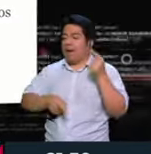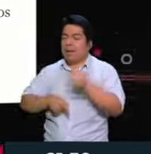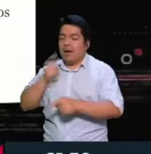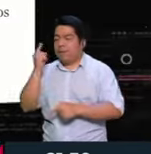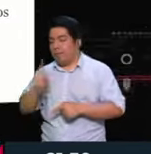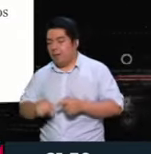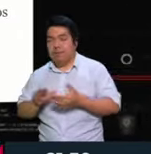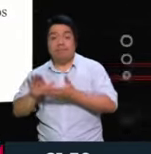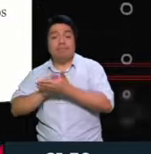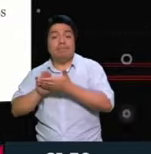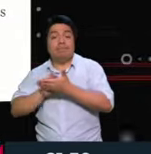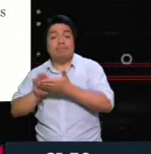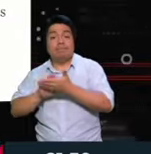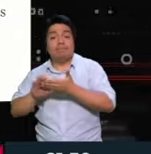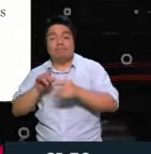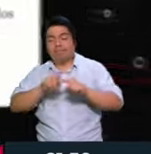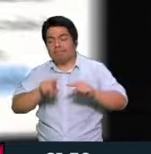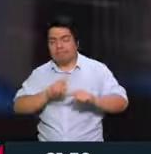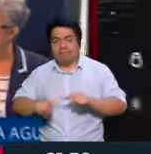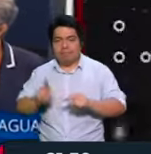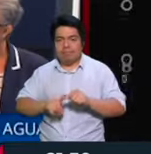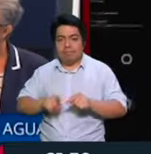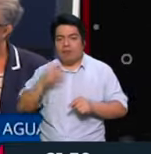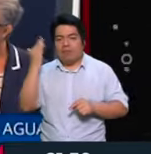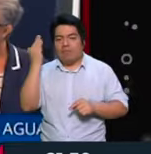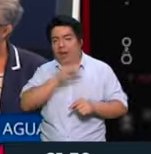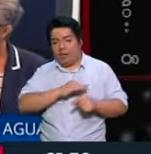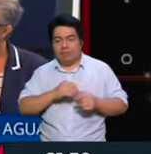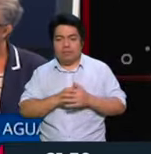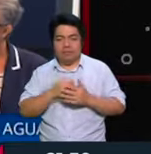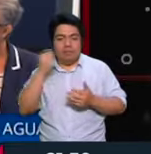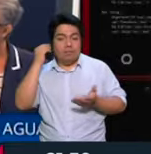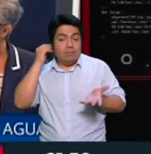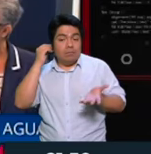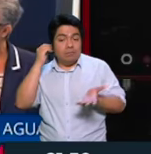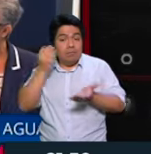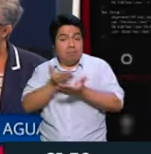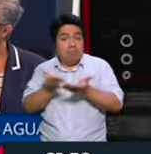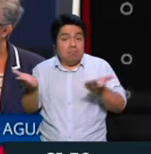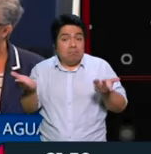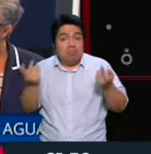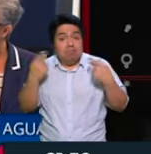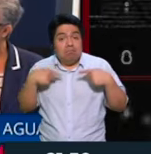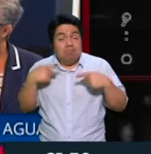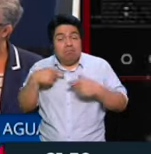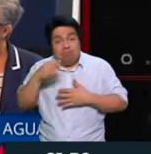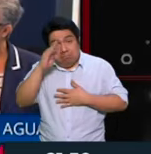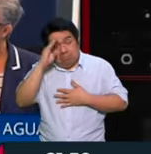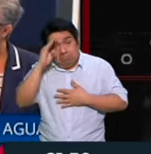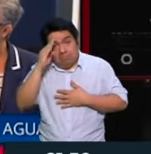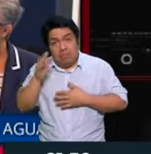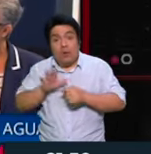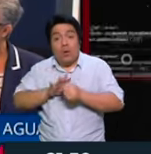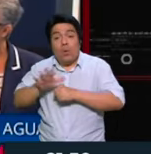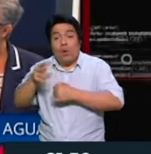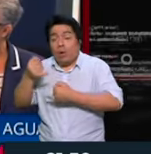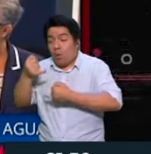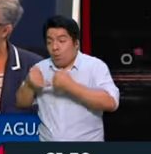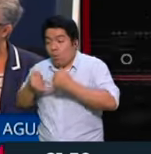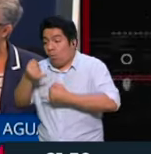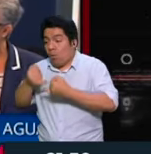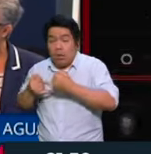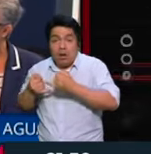se eliminen los requisitos para estos cargos. Yo le preguntaría al pueblo de México, ¿qué juez te